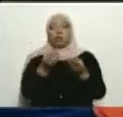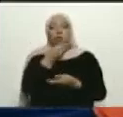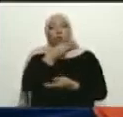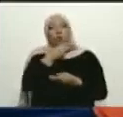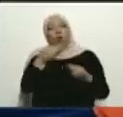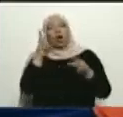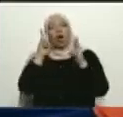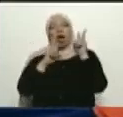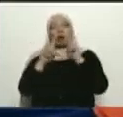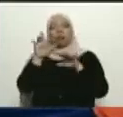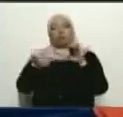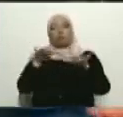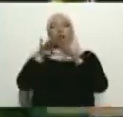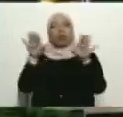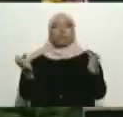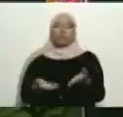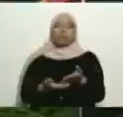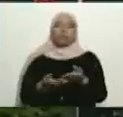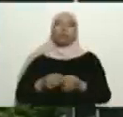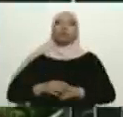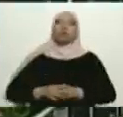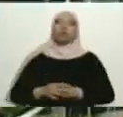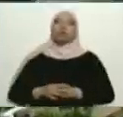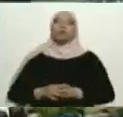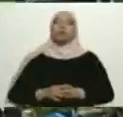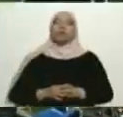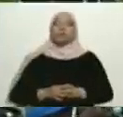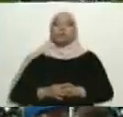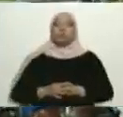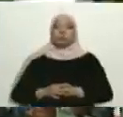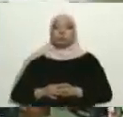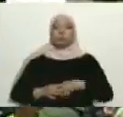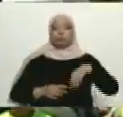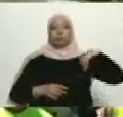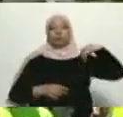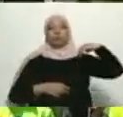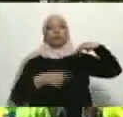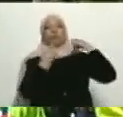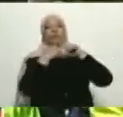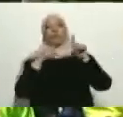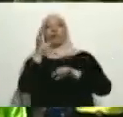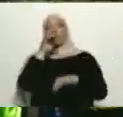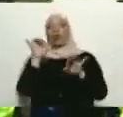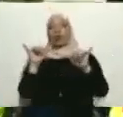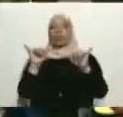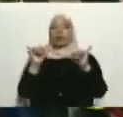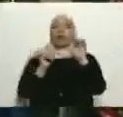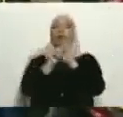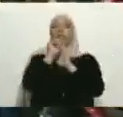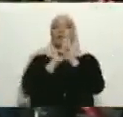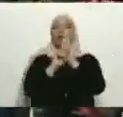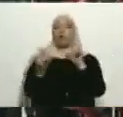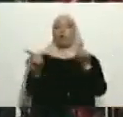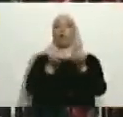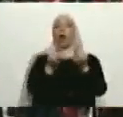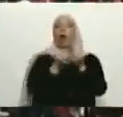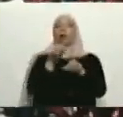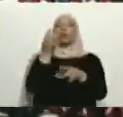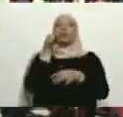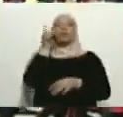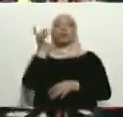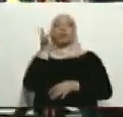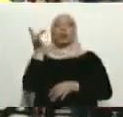otras playas en el mundo porque ahí dice Bueno hay quien tiene los mismos azules pero no tiene la misma temperatura el agua no tiene el mismo